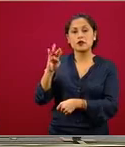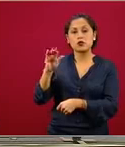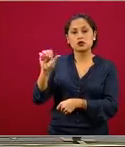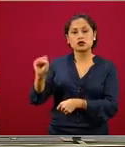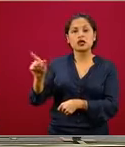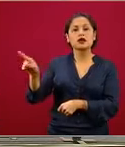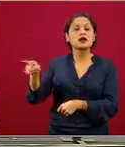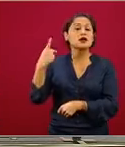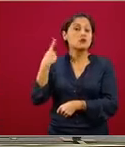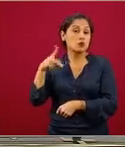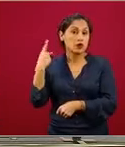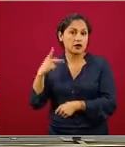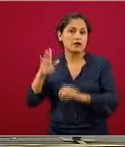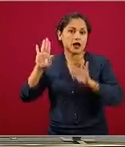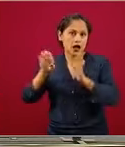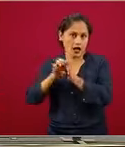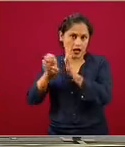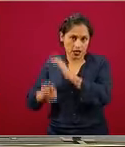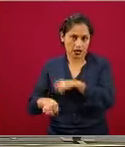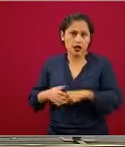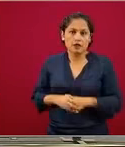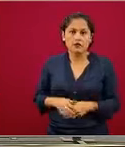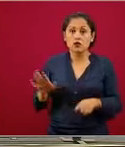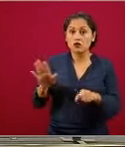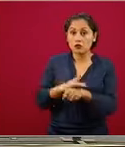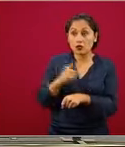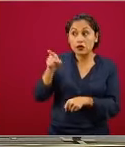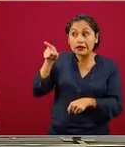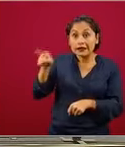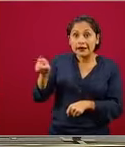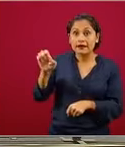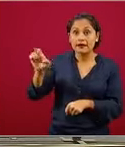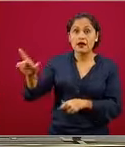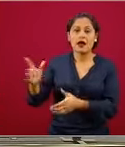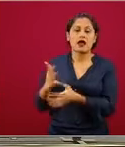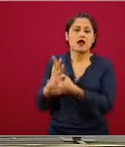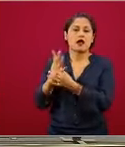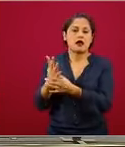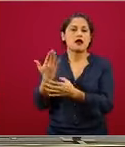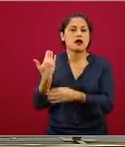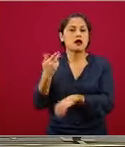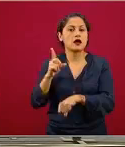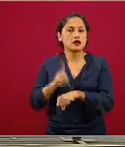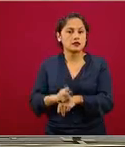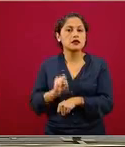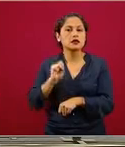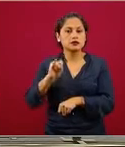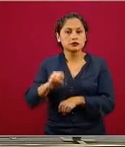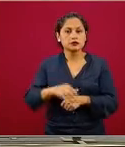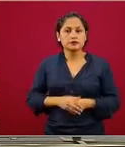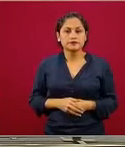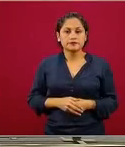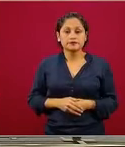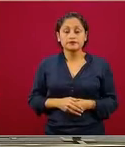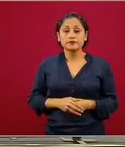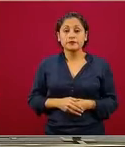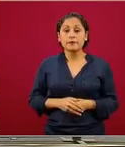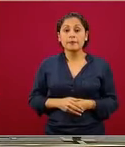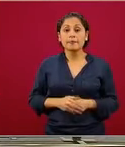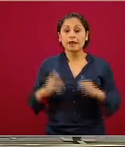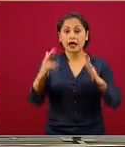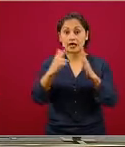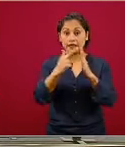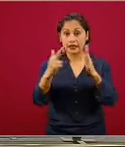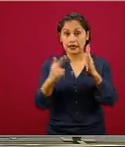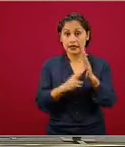ejemplo. Lo digo porque él mismo hizo estas declaraciones hace unos pocos días. Se quita la Jornada Nacional de Sana Distancia,